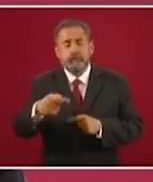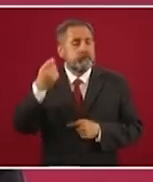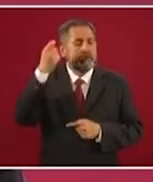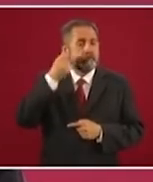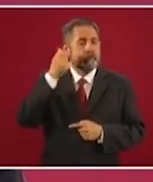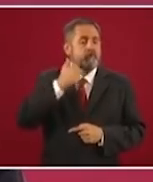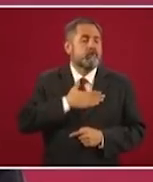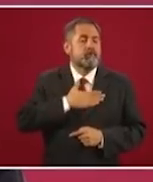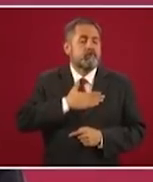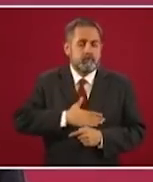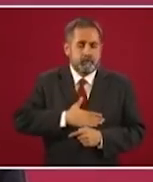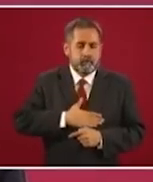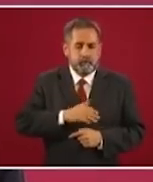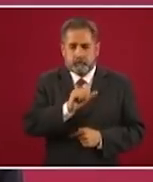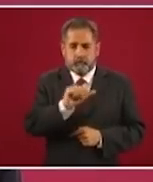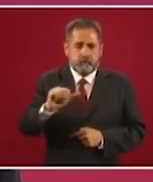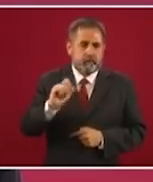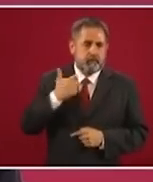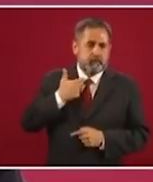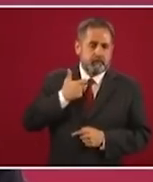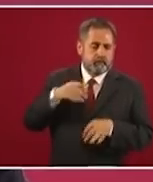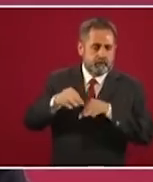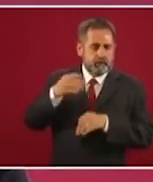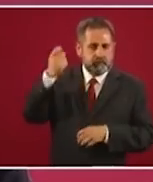justa a jubilados.